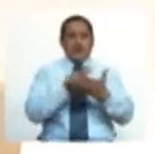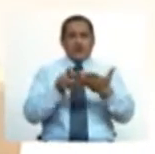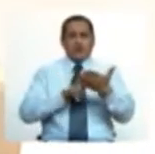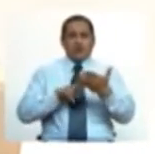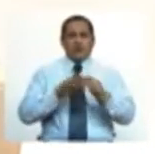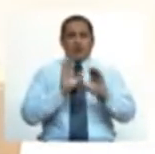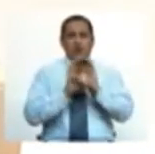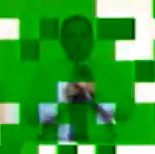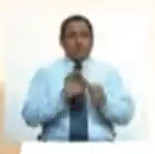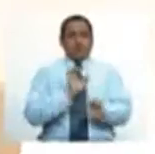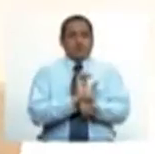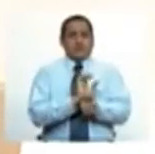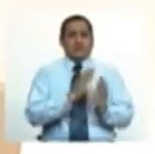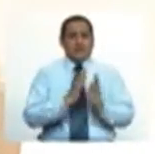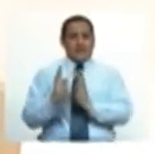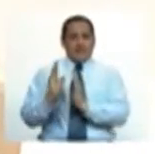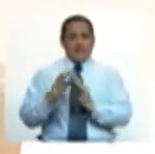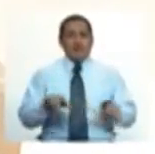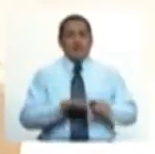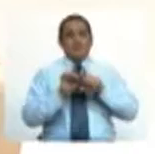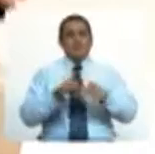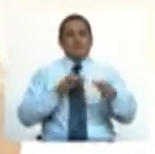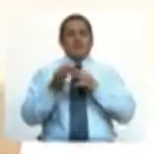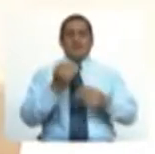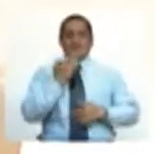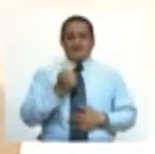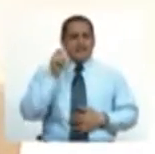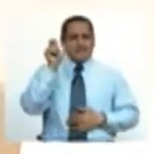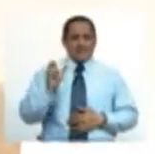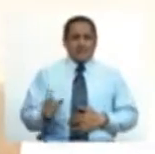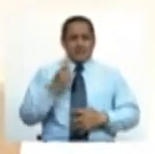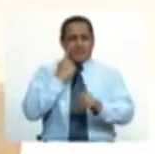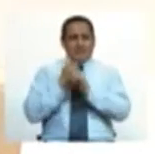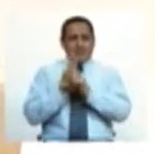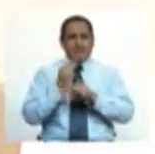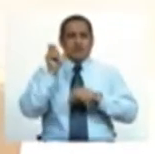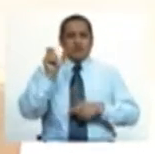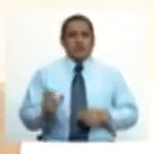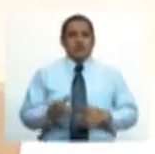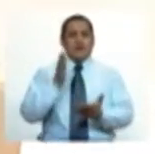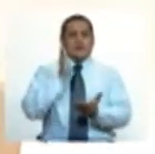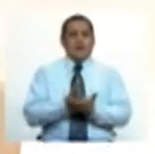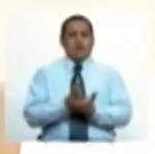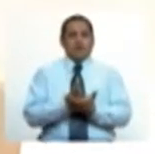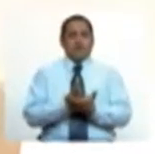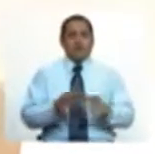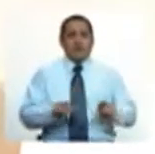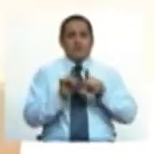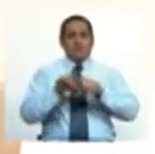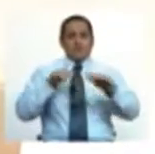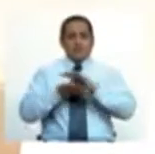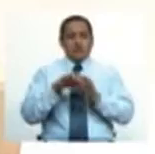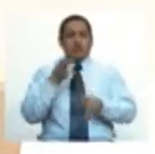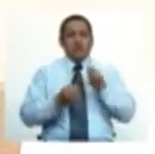lectura del Código Procesal Penal y se dice que tiene que estar presente el sentenciado en la